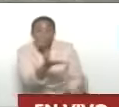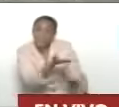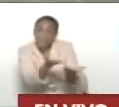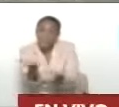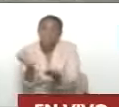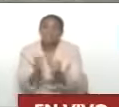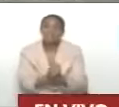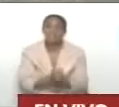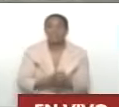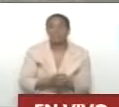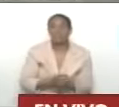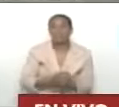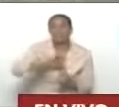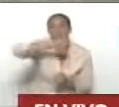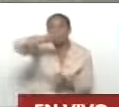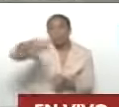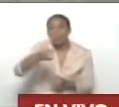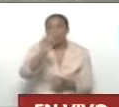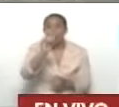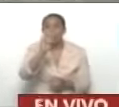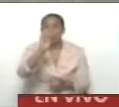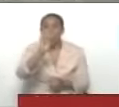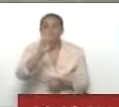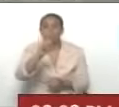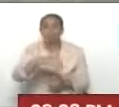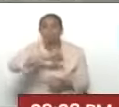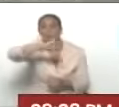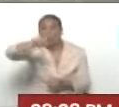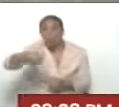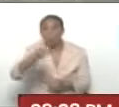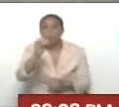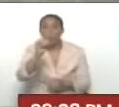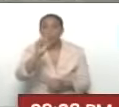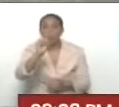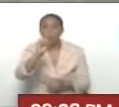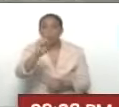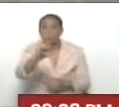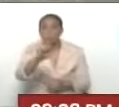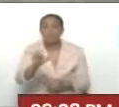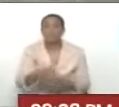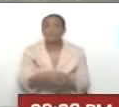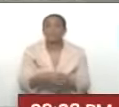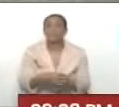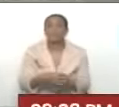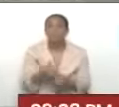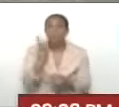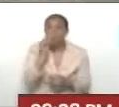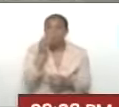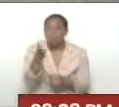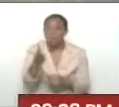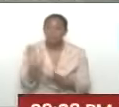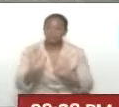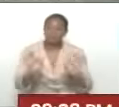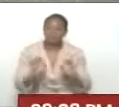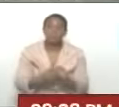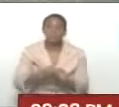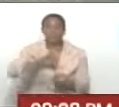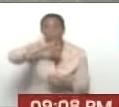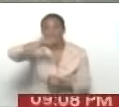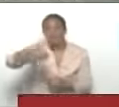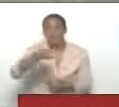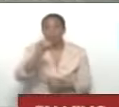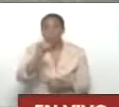Aquí está José Ismael Serrano Alvarado. Tienes nombre de salsero. José